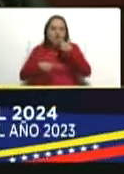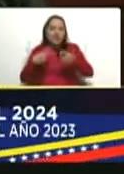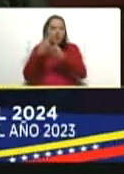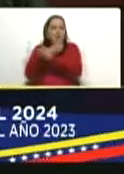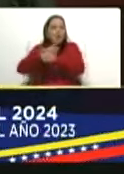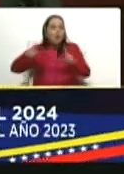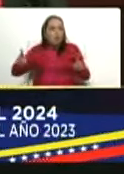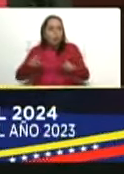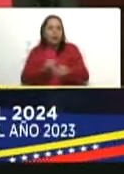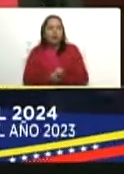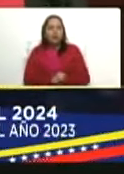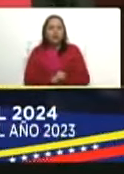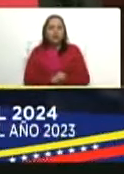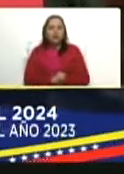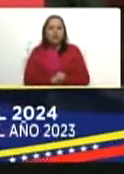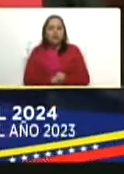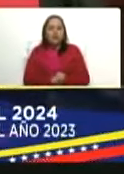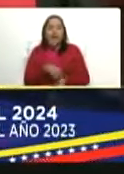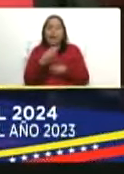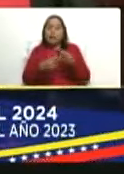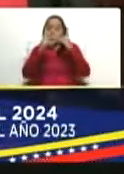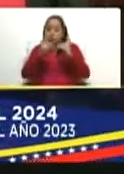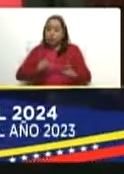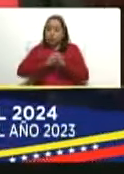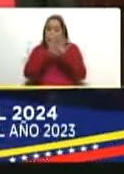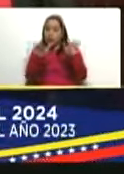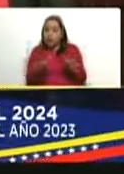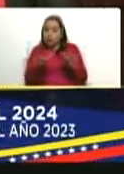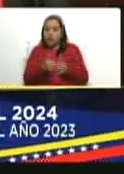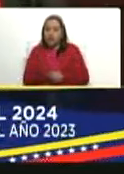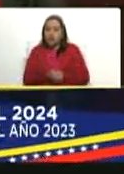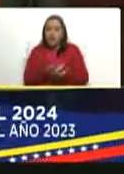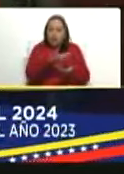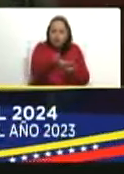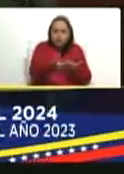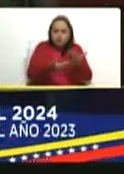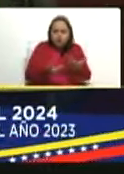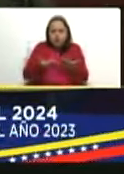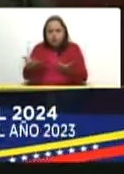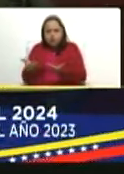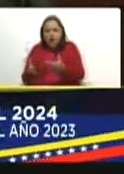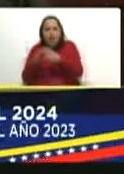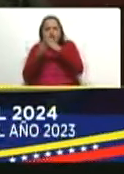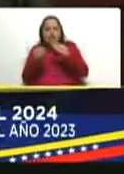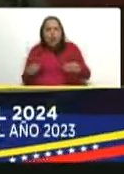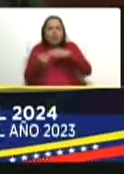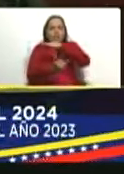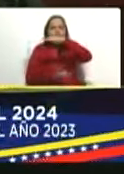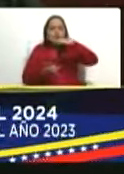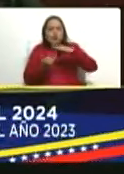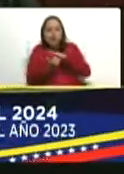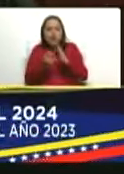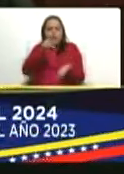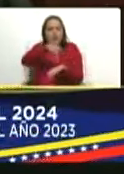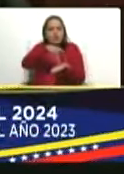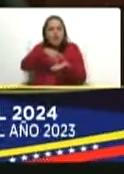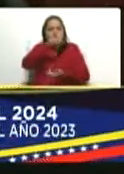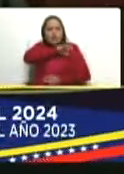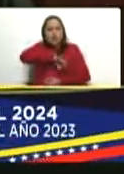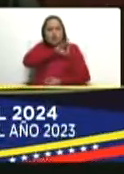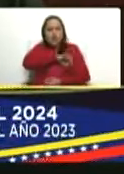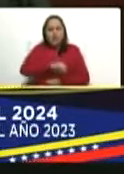democráticos de toma de decisión, distribuyendo el poder en todas las instancias de participación